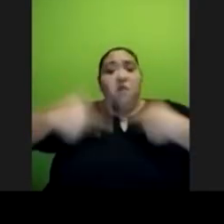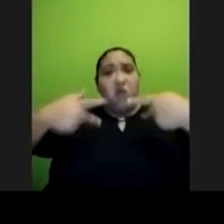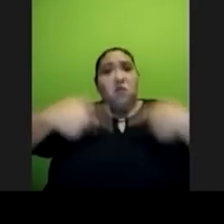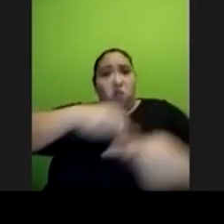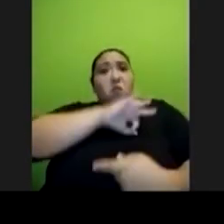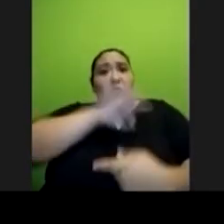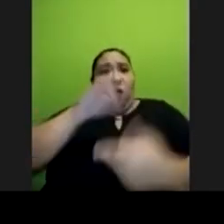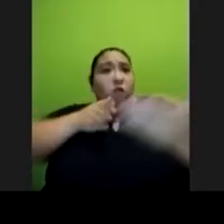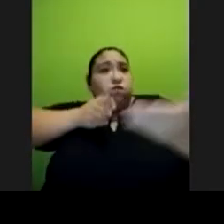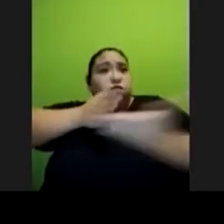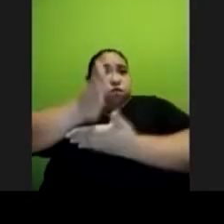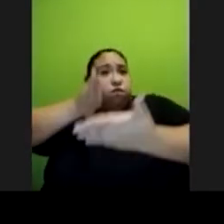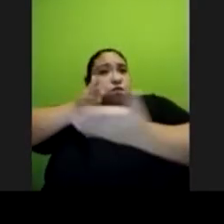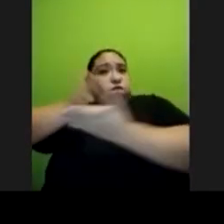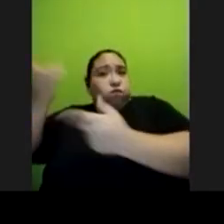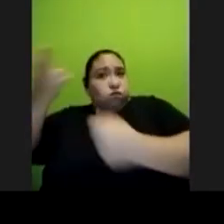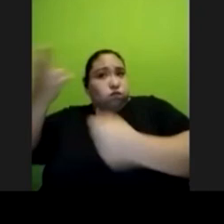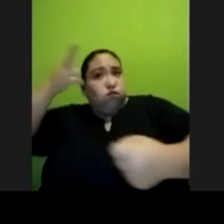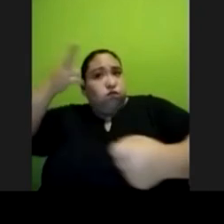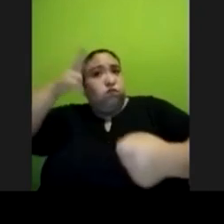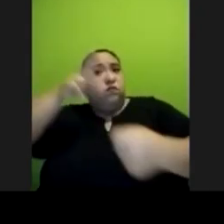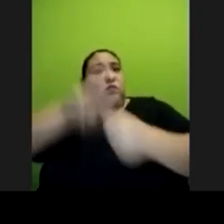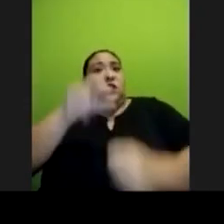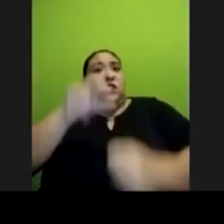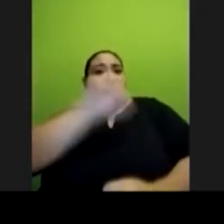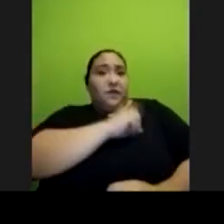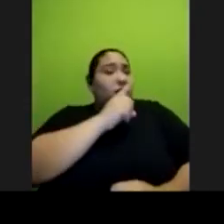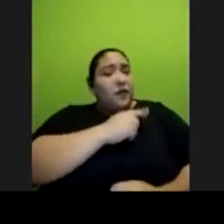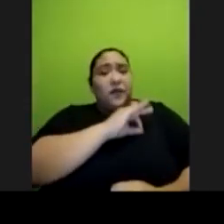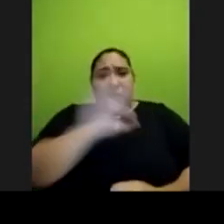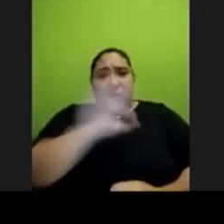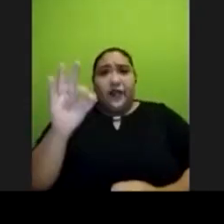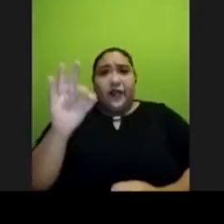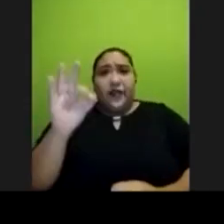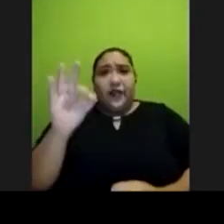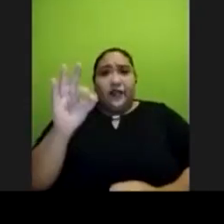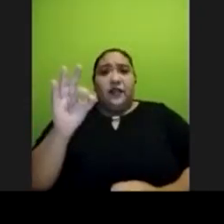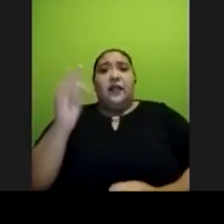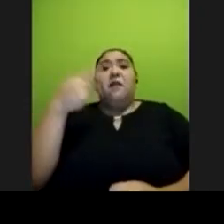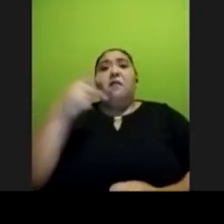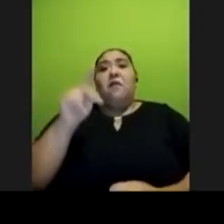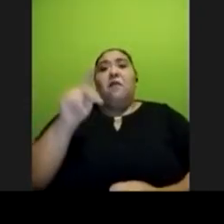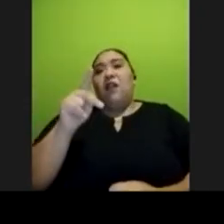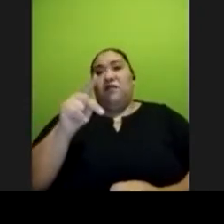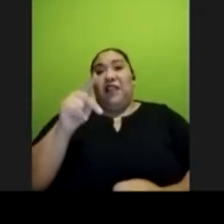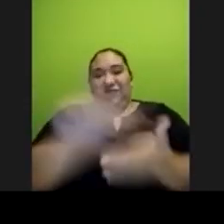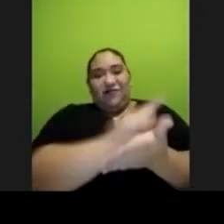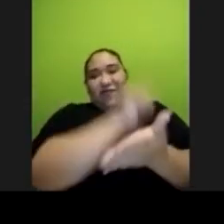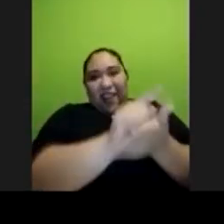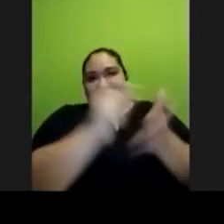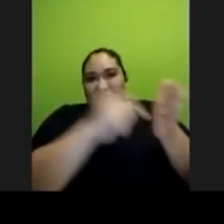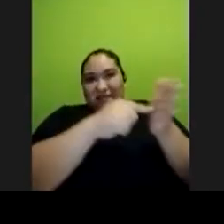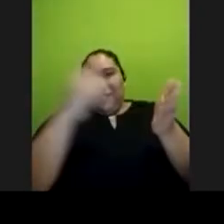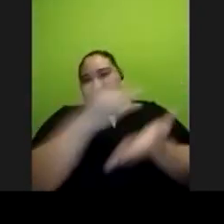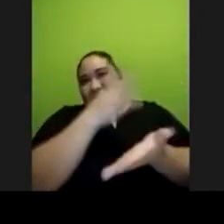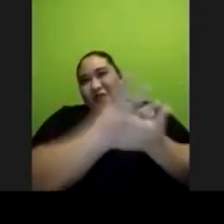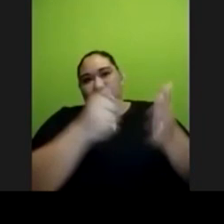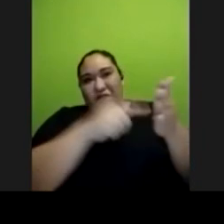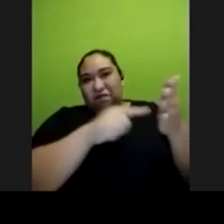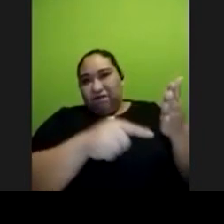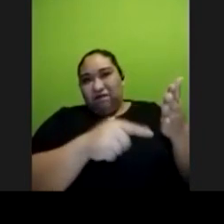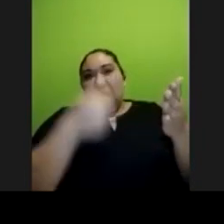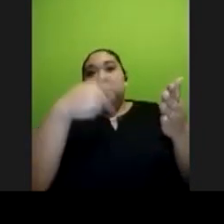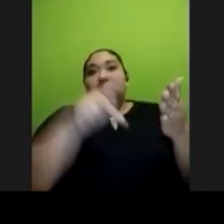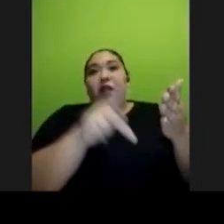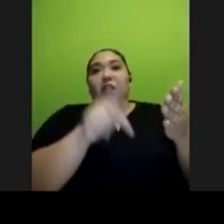su estatus migratorio. Pero obviamente en la práctica tenemos que estar muy atentos, atentas a